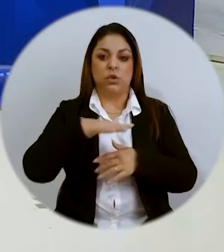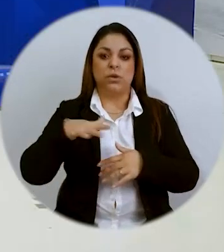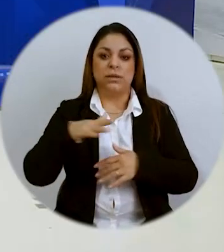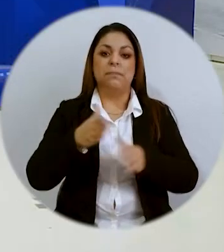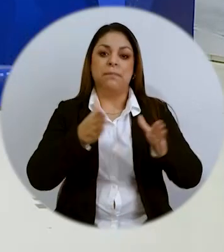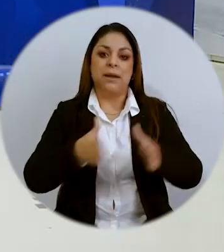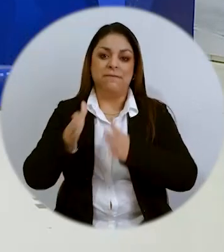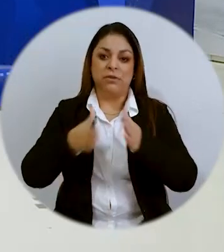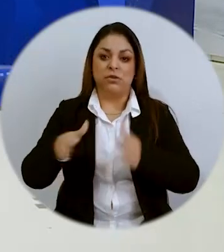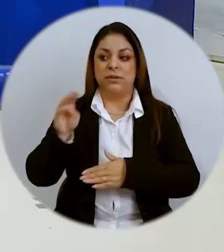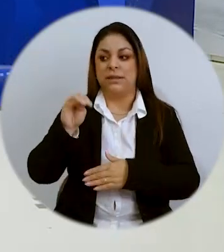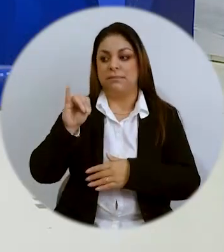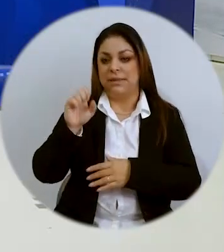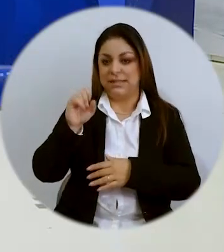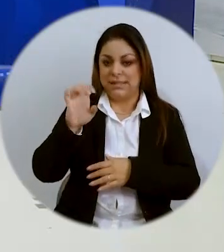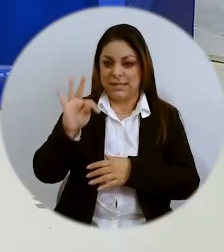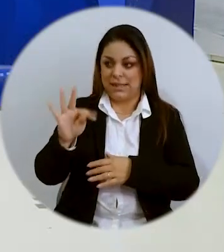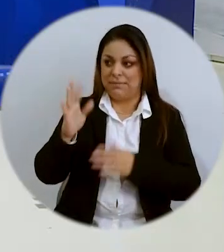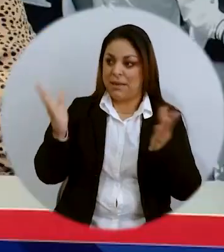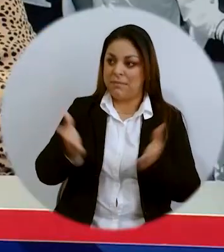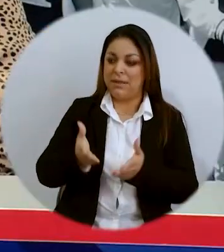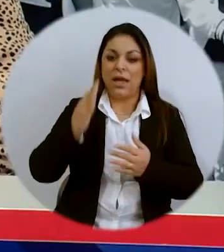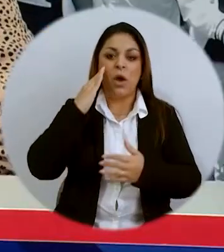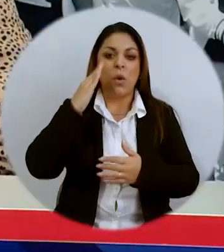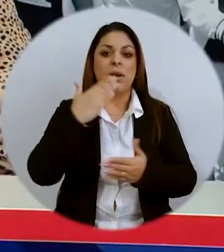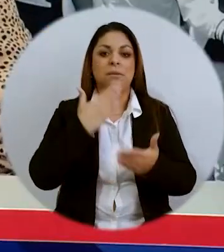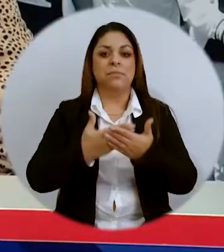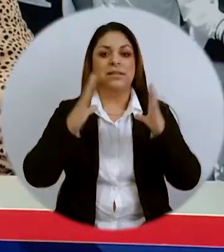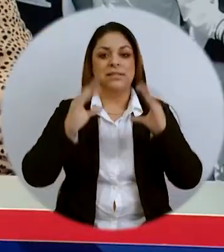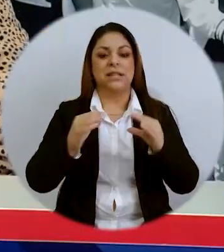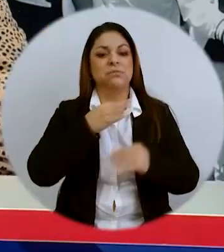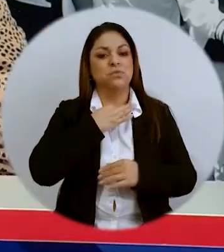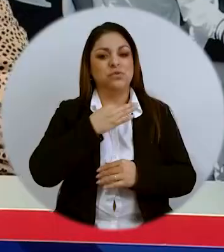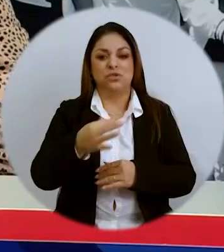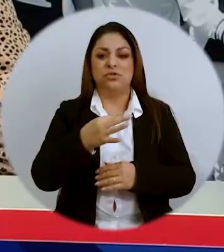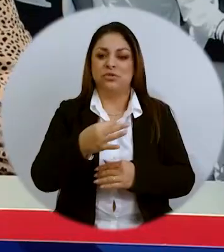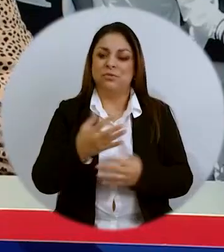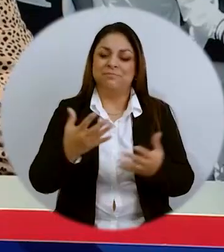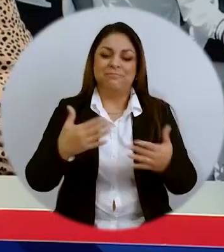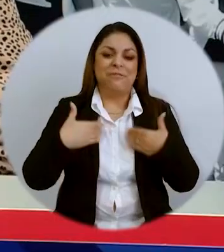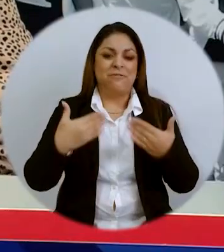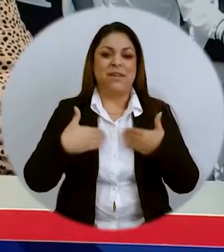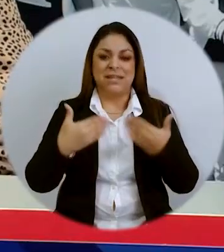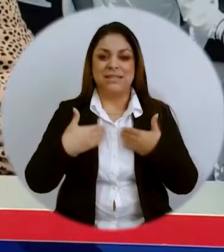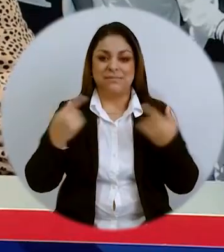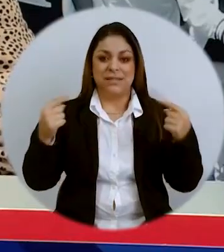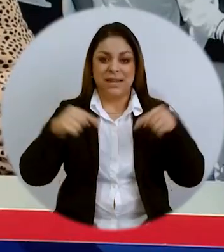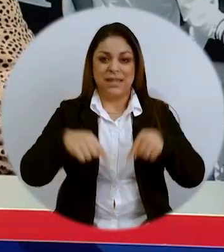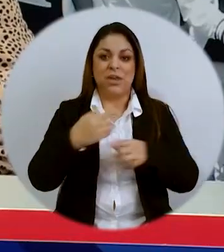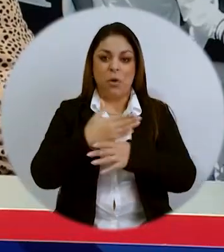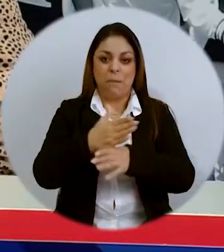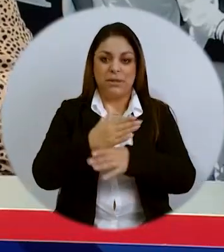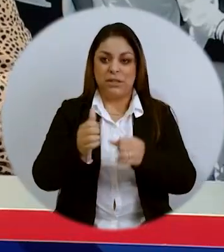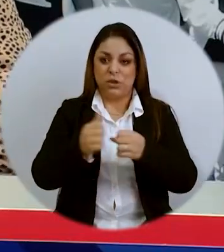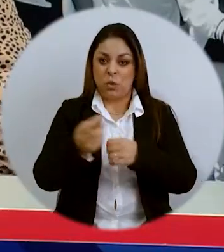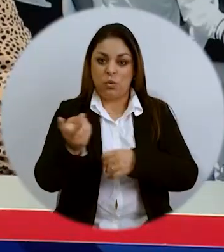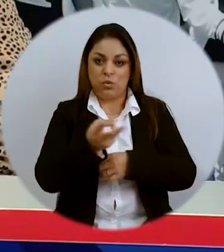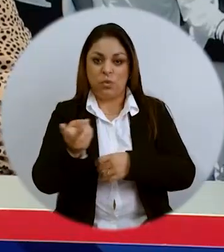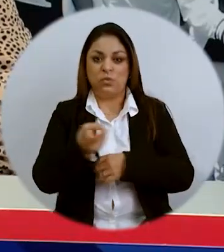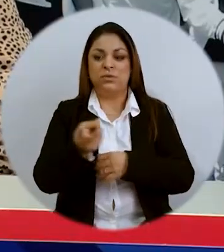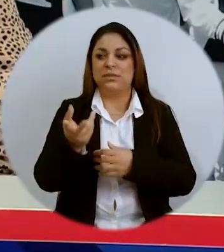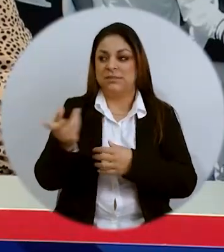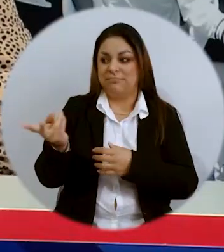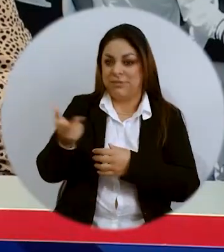planificación del MISIT. Bienvenida a Una Mirada. Hola, buenas tardes, encantadísima de estar acá y compartir con don Norman y doña